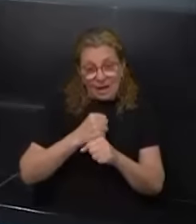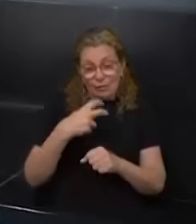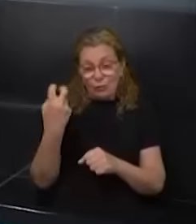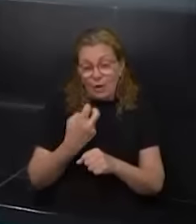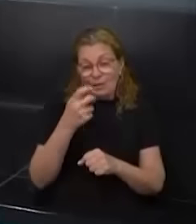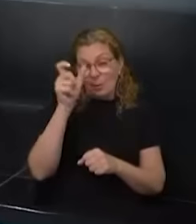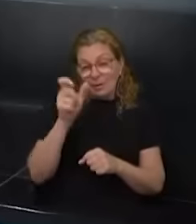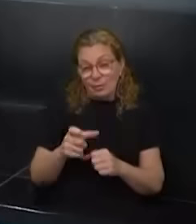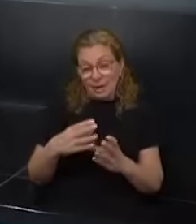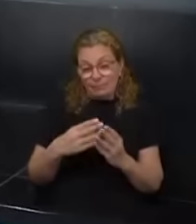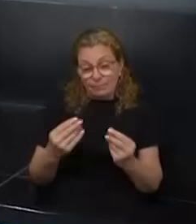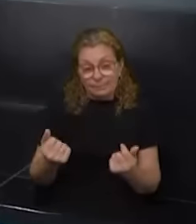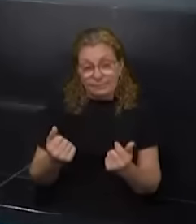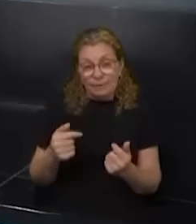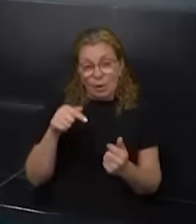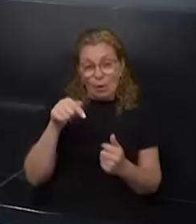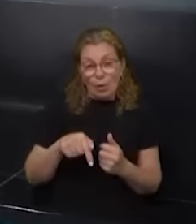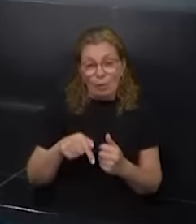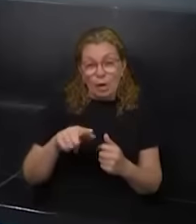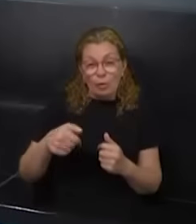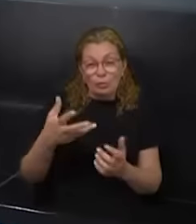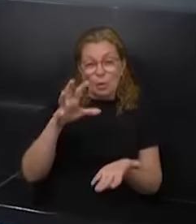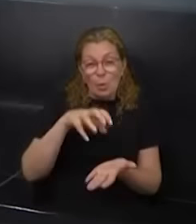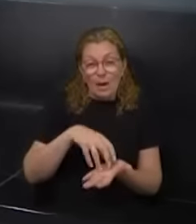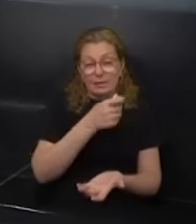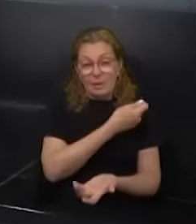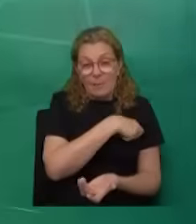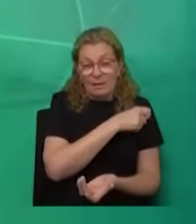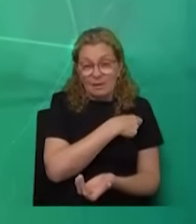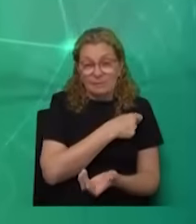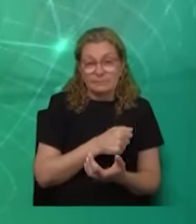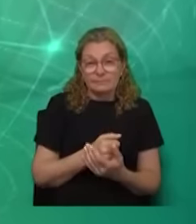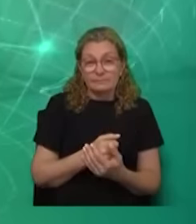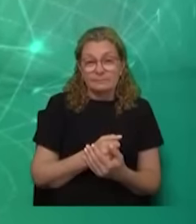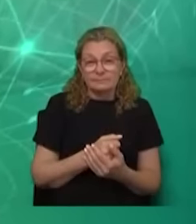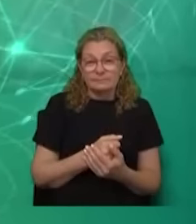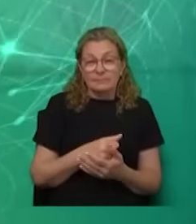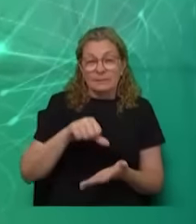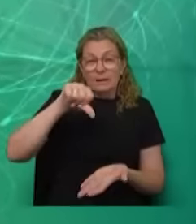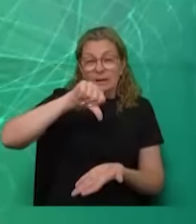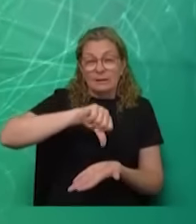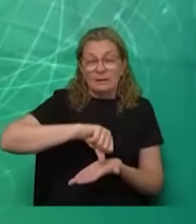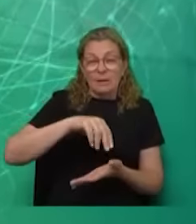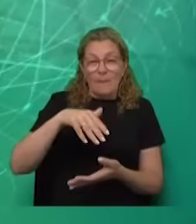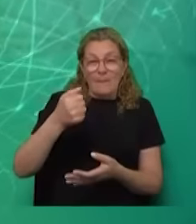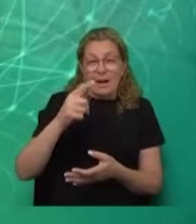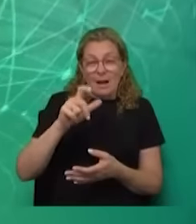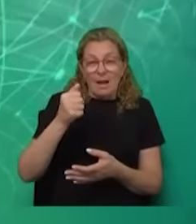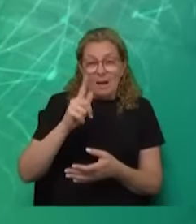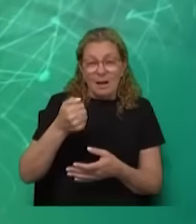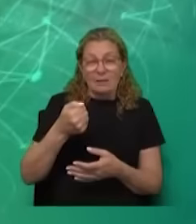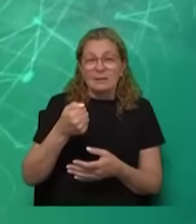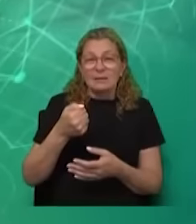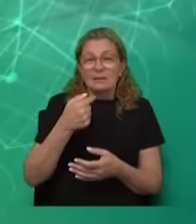desaparecidas Pero esta vez le ha tocado a otras partes de España en la ciudad andaluza de Málaga ya se han producido